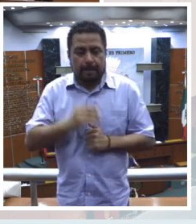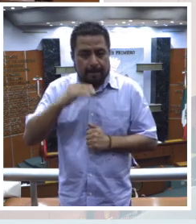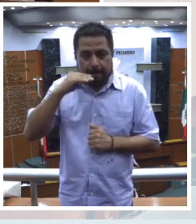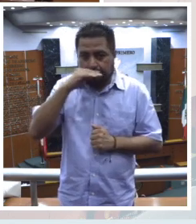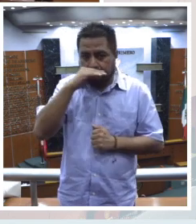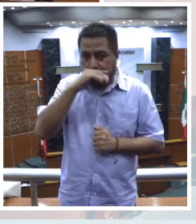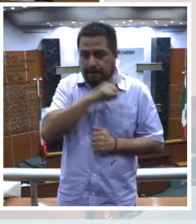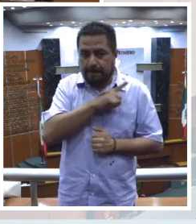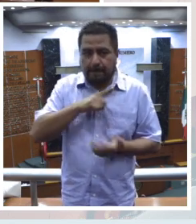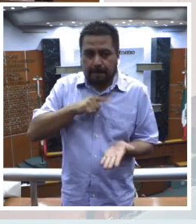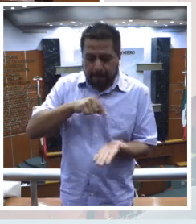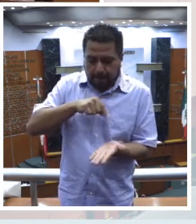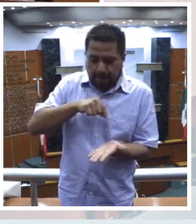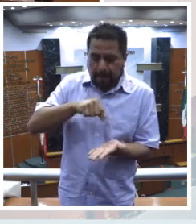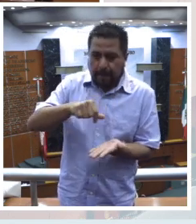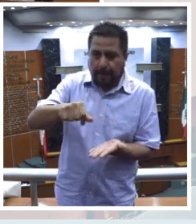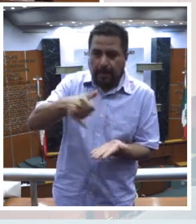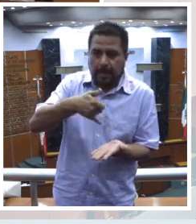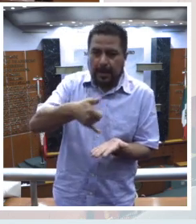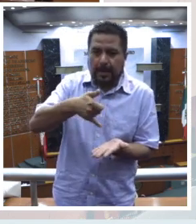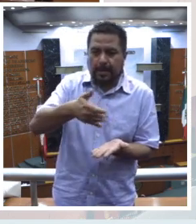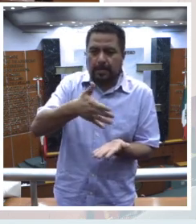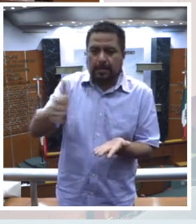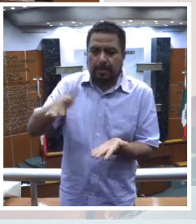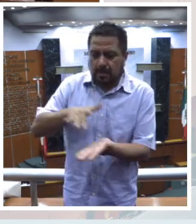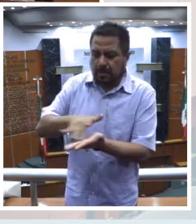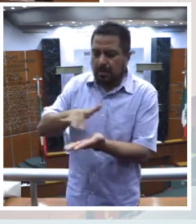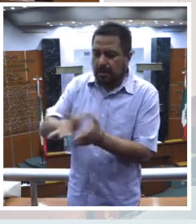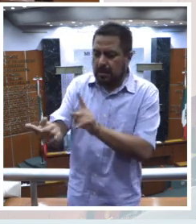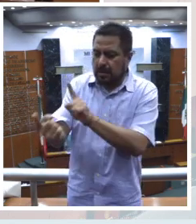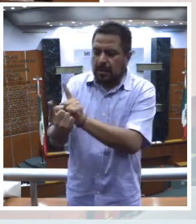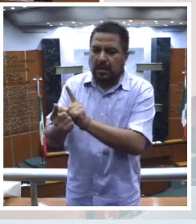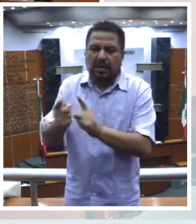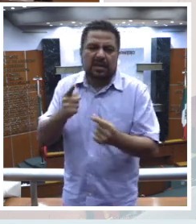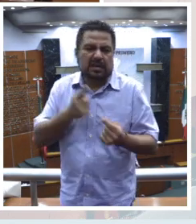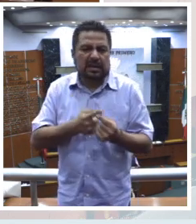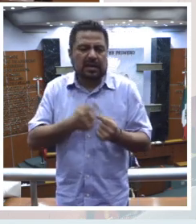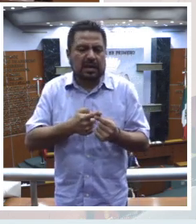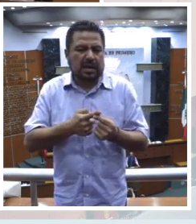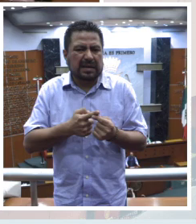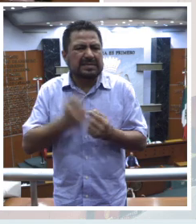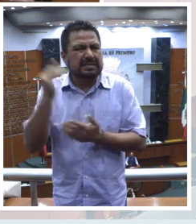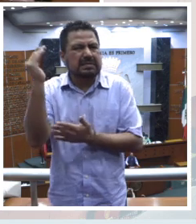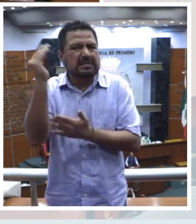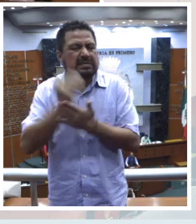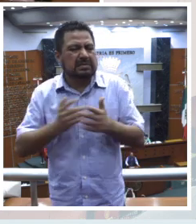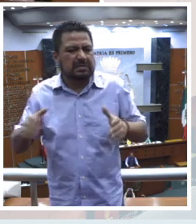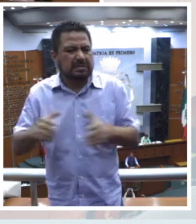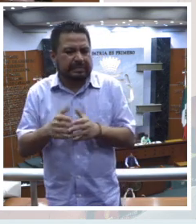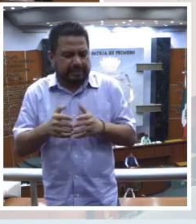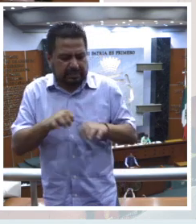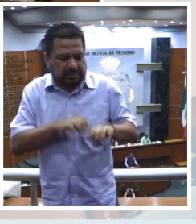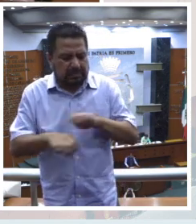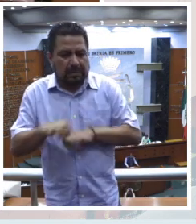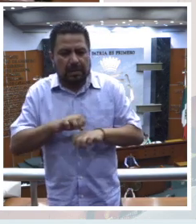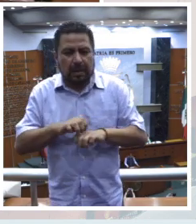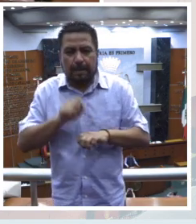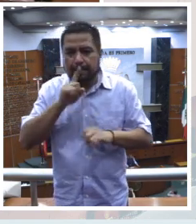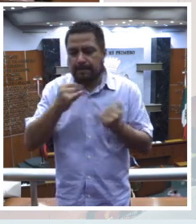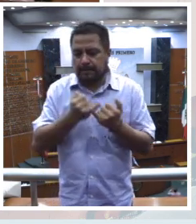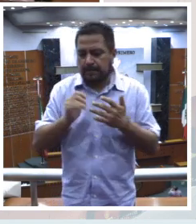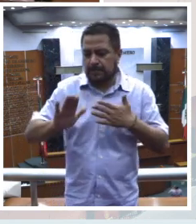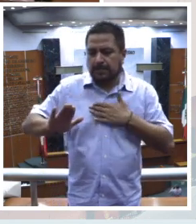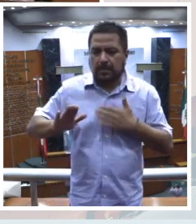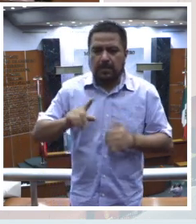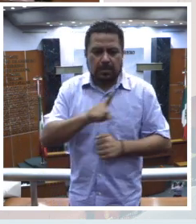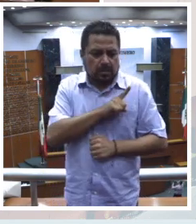del fertilizante y apoyos directos a quienes producen en pequeña escala, es un justo compromiso también que